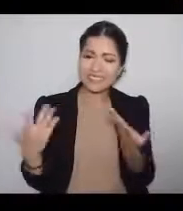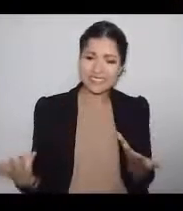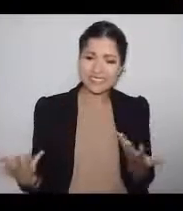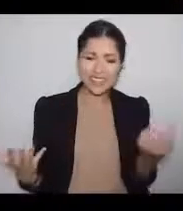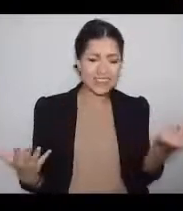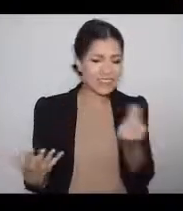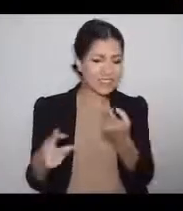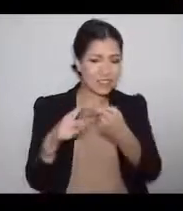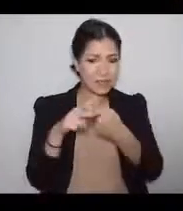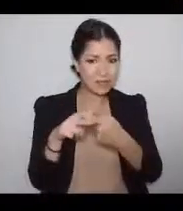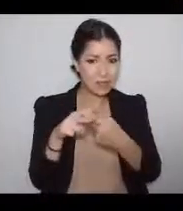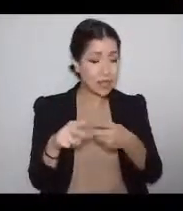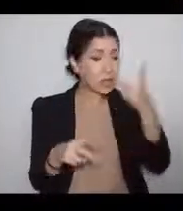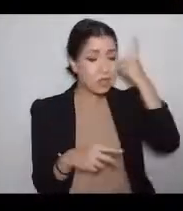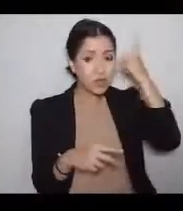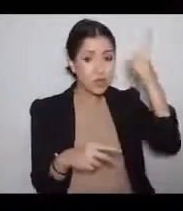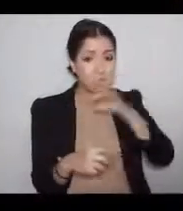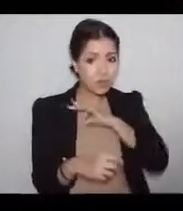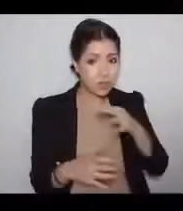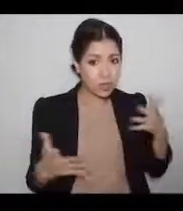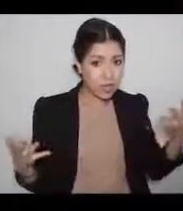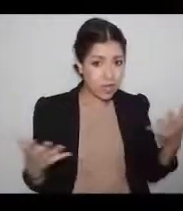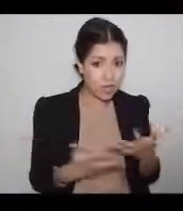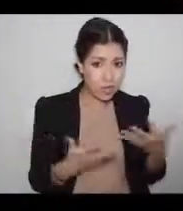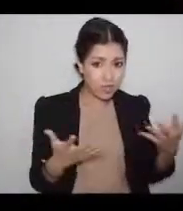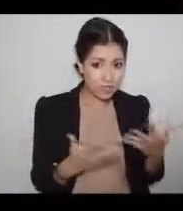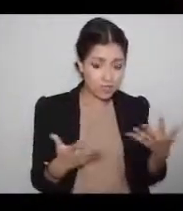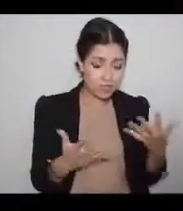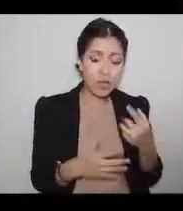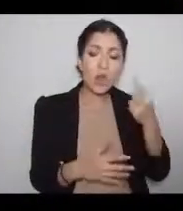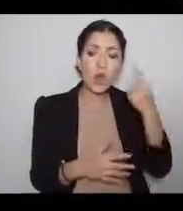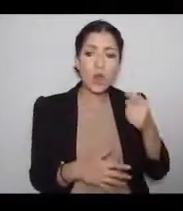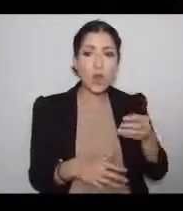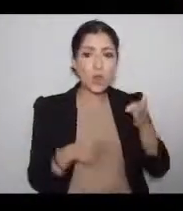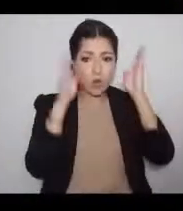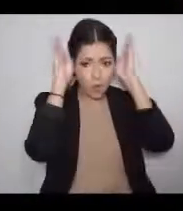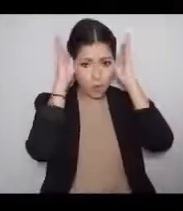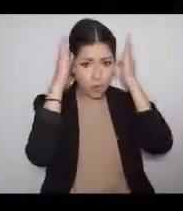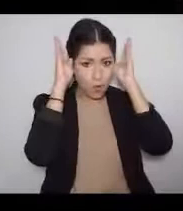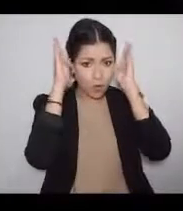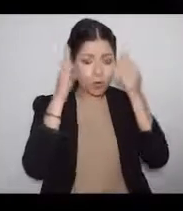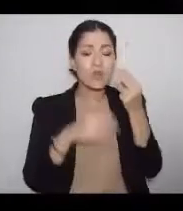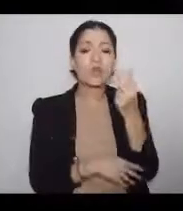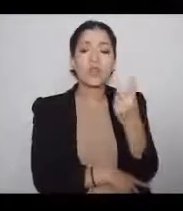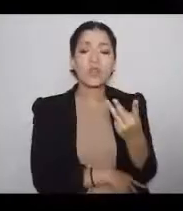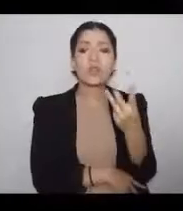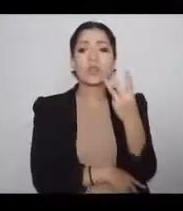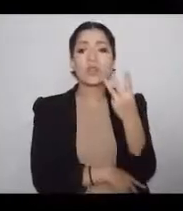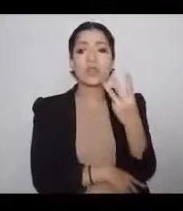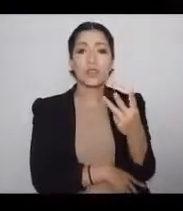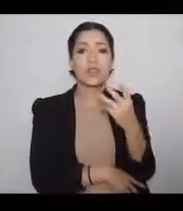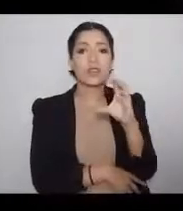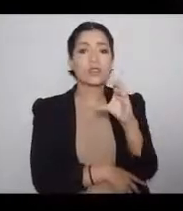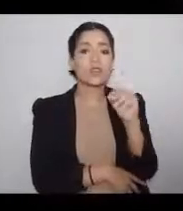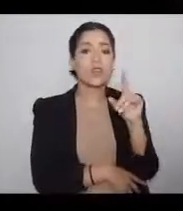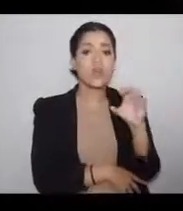Paracelso. Dios puede hacer un asno con 3 colas, pero no puede hacer un triángulo con 4 lados. Eso